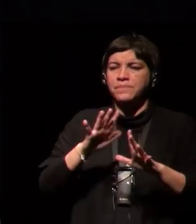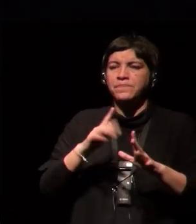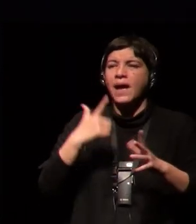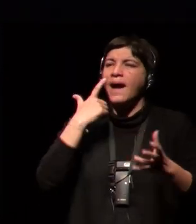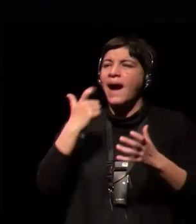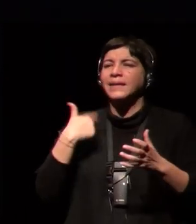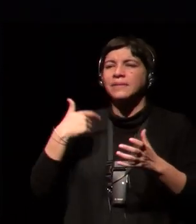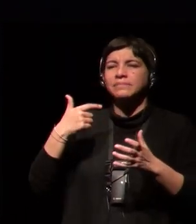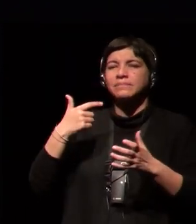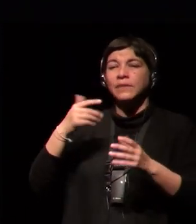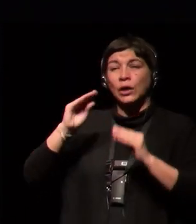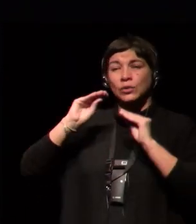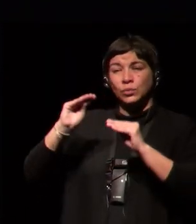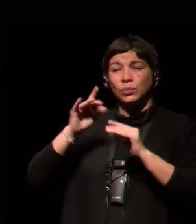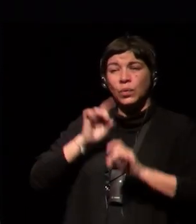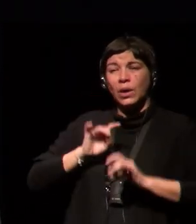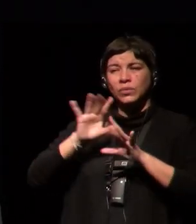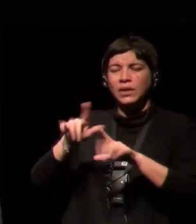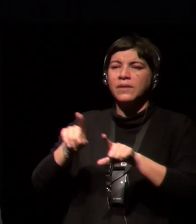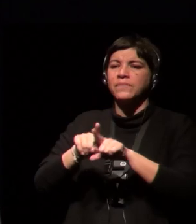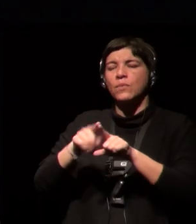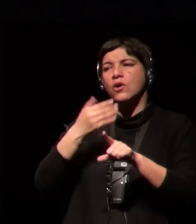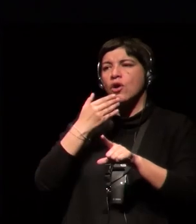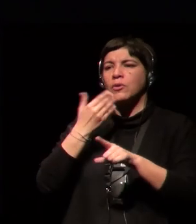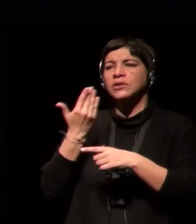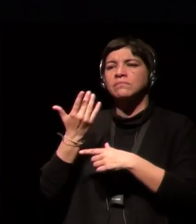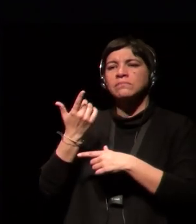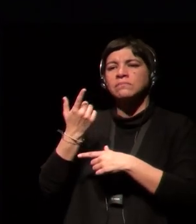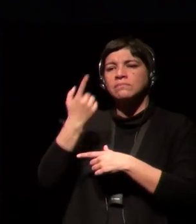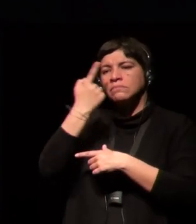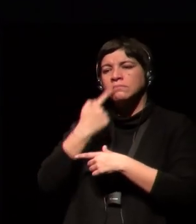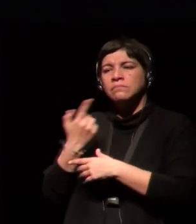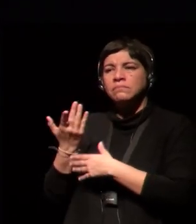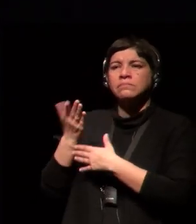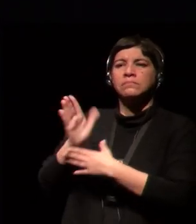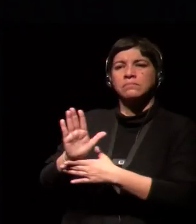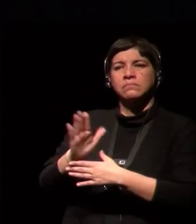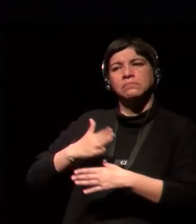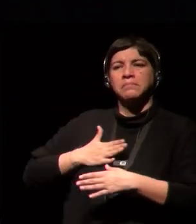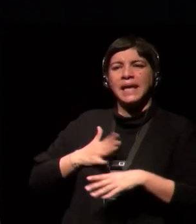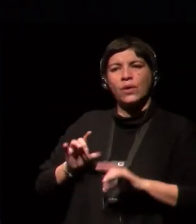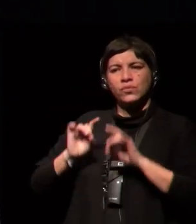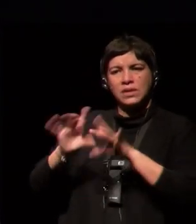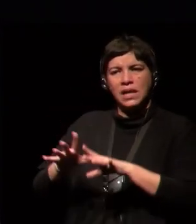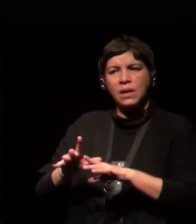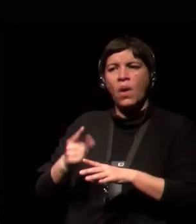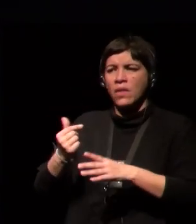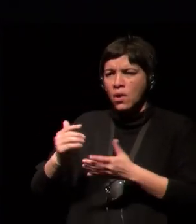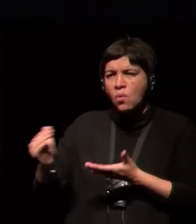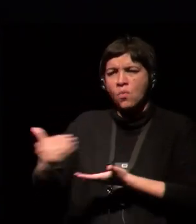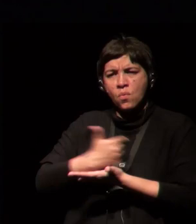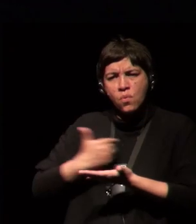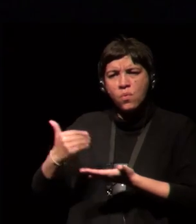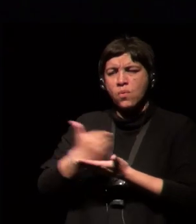como la cara de Australia. Genera miles de millones de dólares en comercio y turismo.